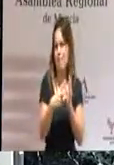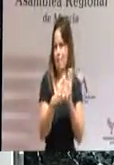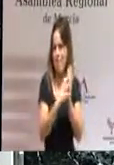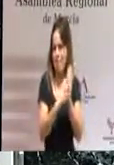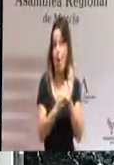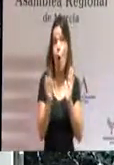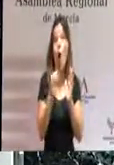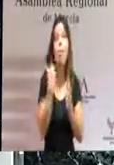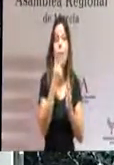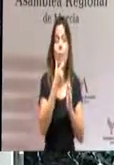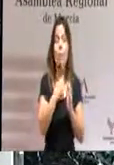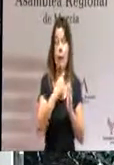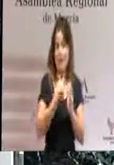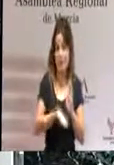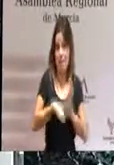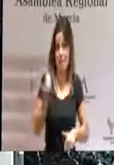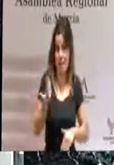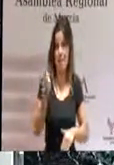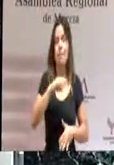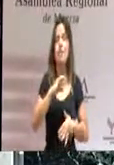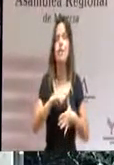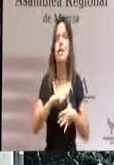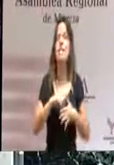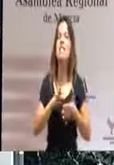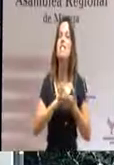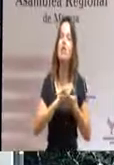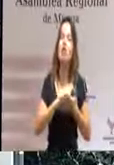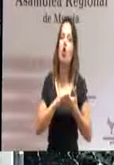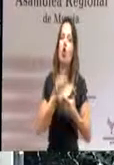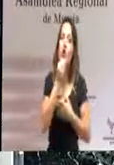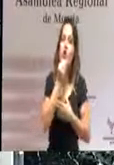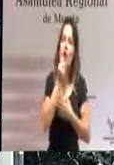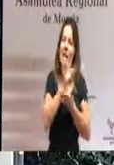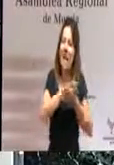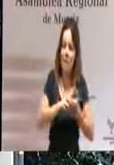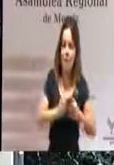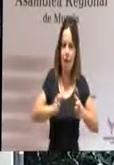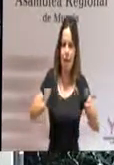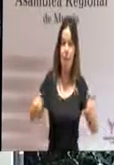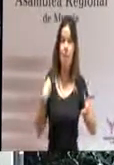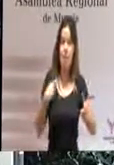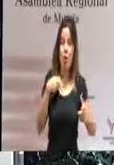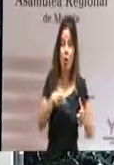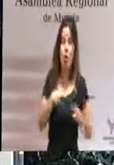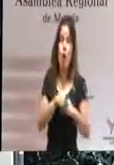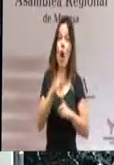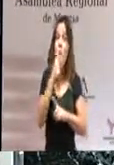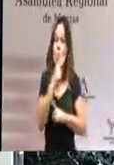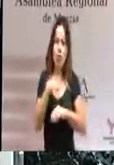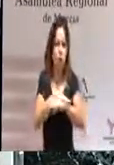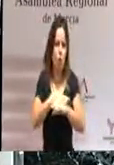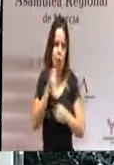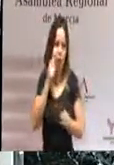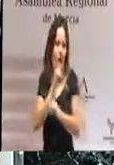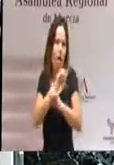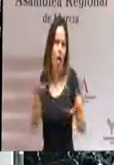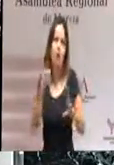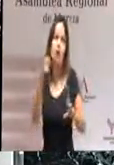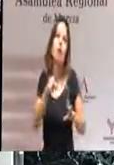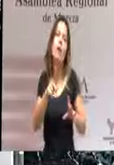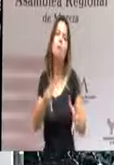incrementar becas y aumentar los servicios de comedor gratuito demuestran el compromiso firme del Gobierno y un